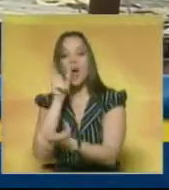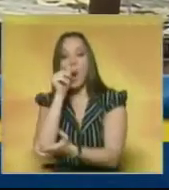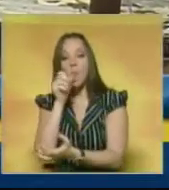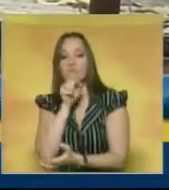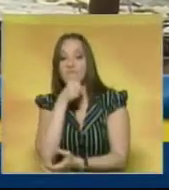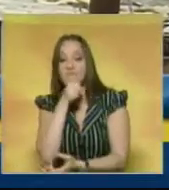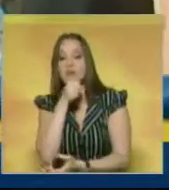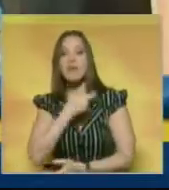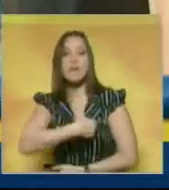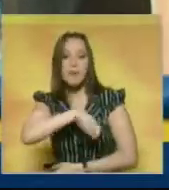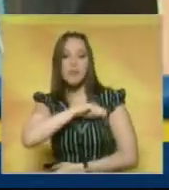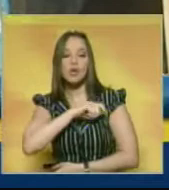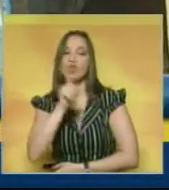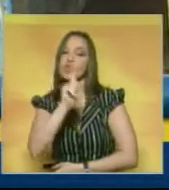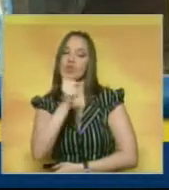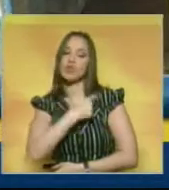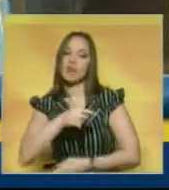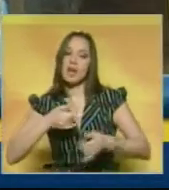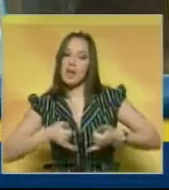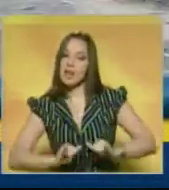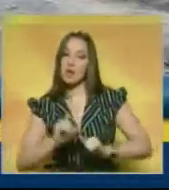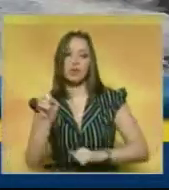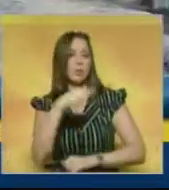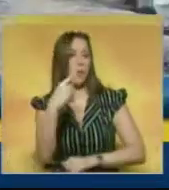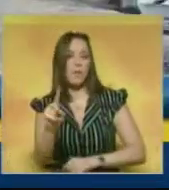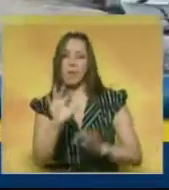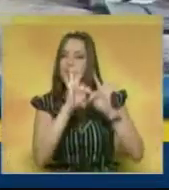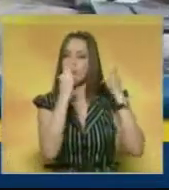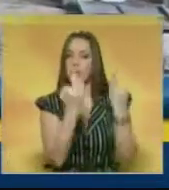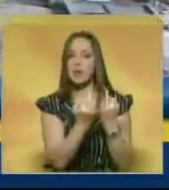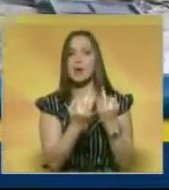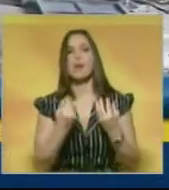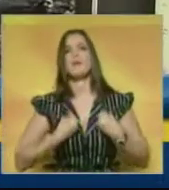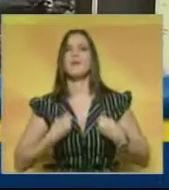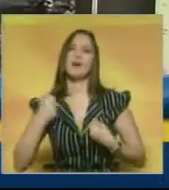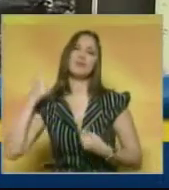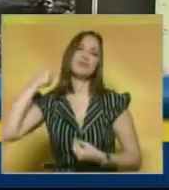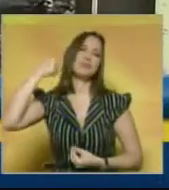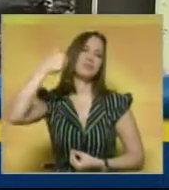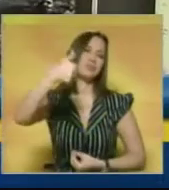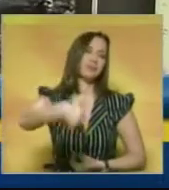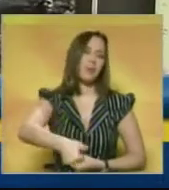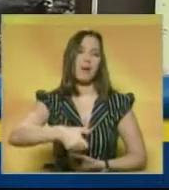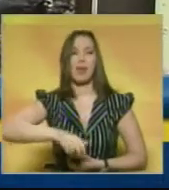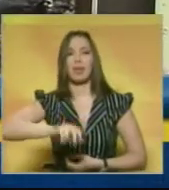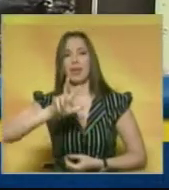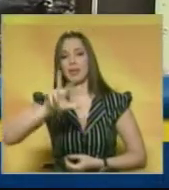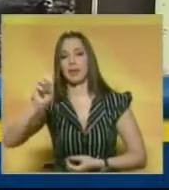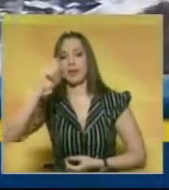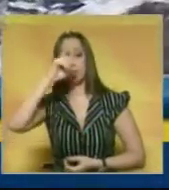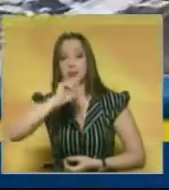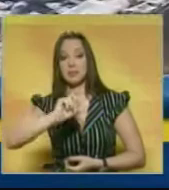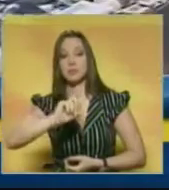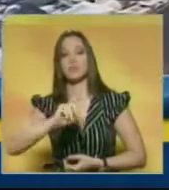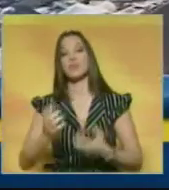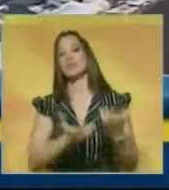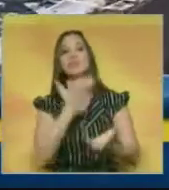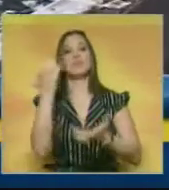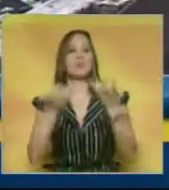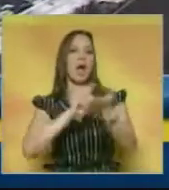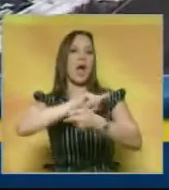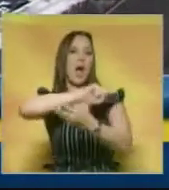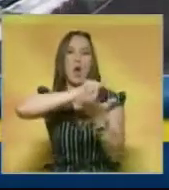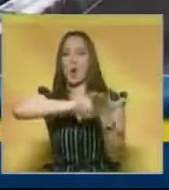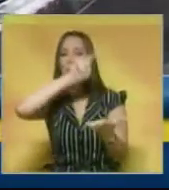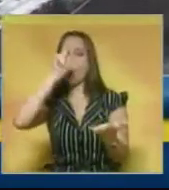origen español, no deja hijos y tampoco familiares. Residía en el país desde hace más de 30 años. El siniestro deja pérdida total